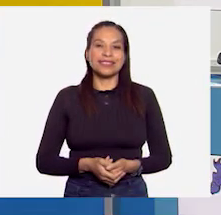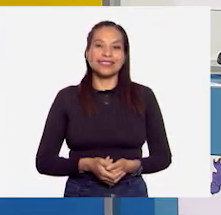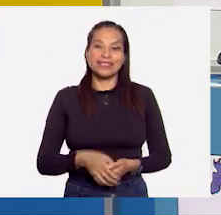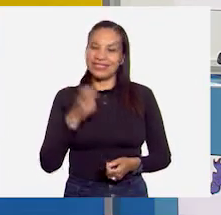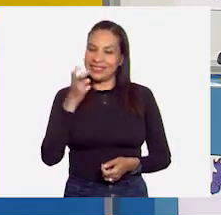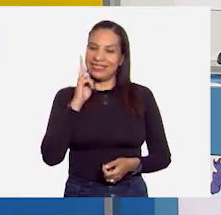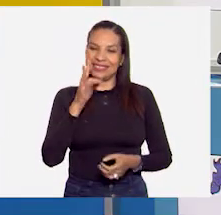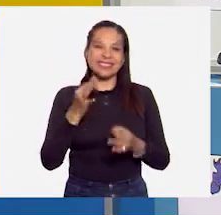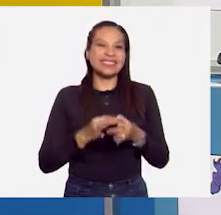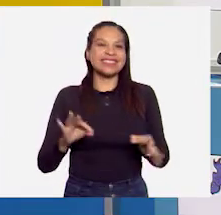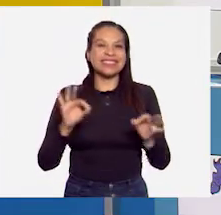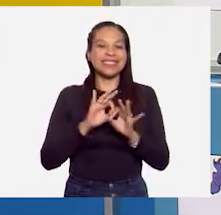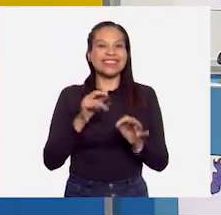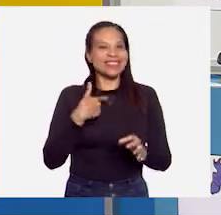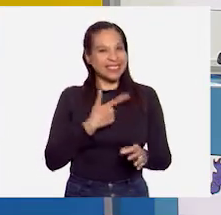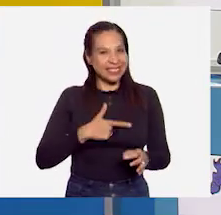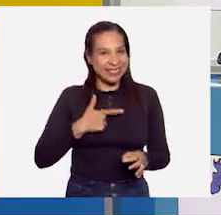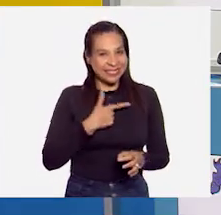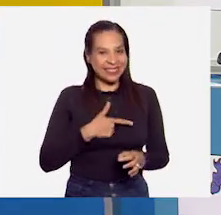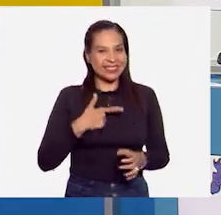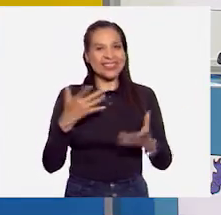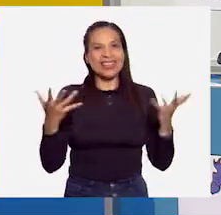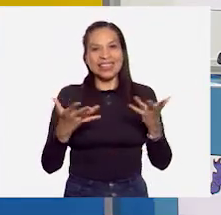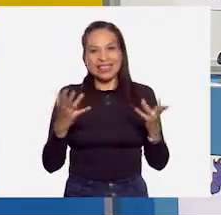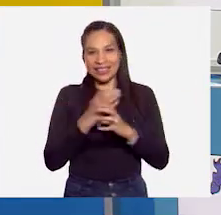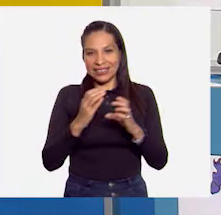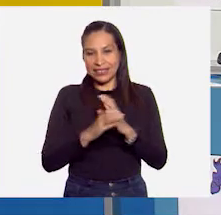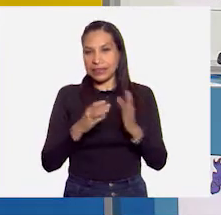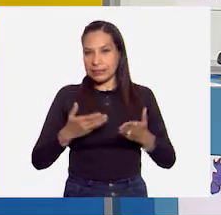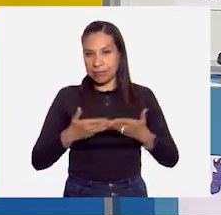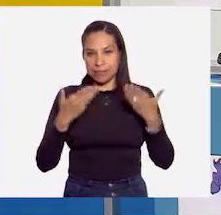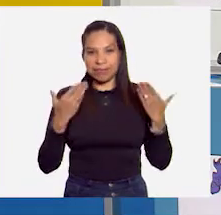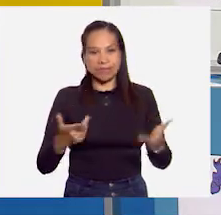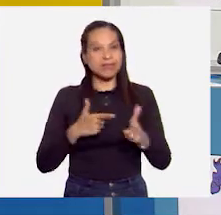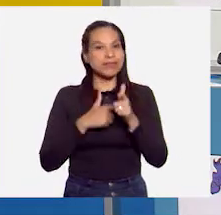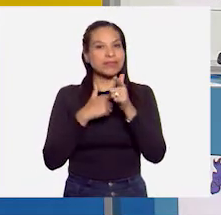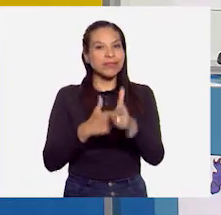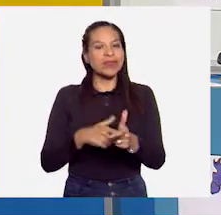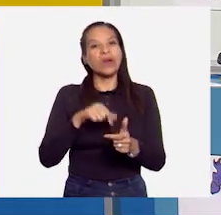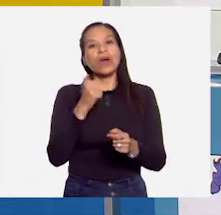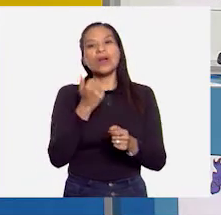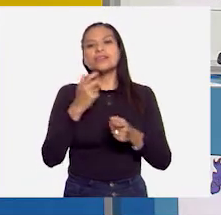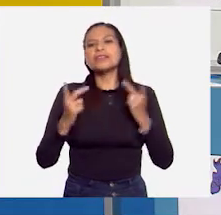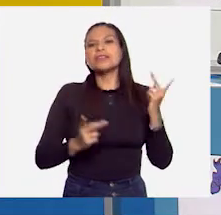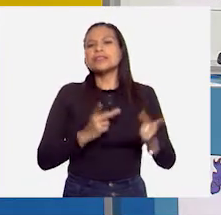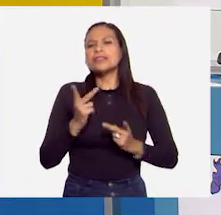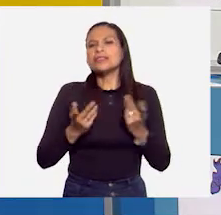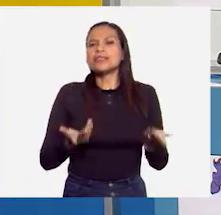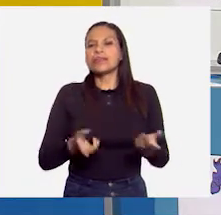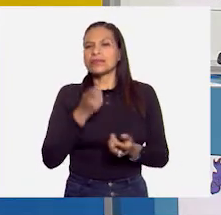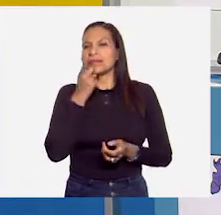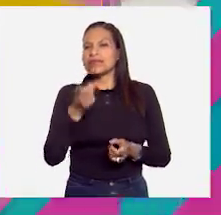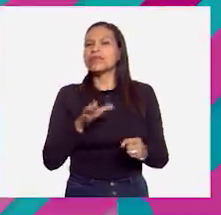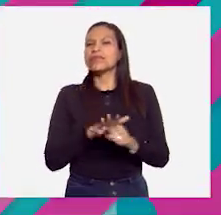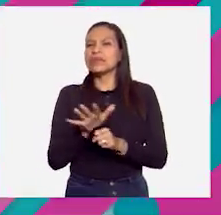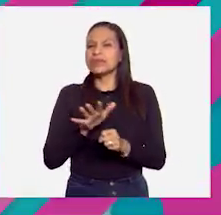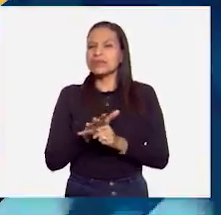Eso es muy importante, que nos guste y lo que hacemos. Ahora, continuamos con la siguiente pregunta y dice